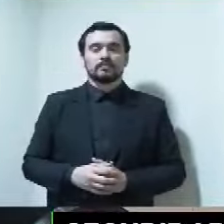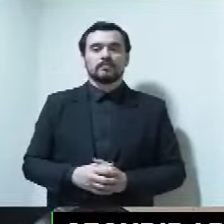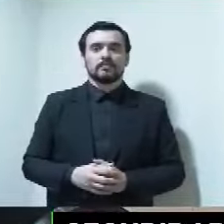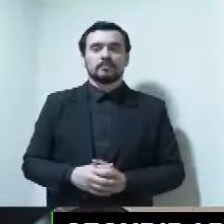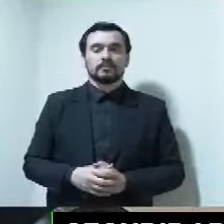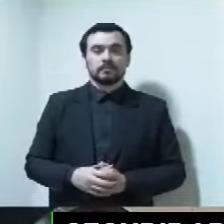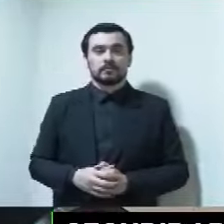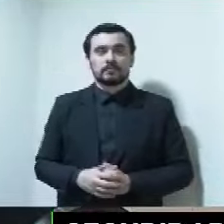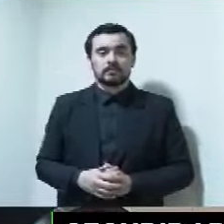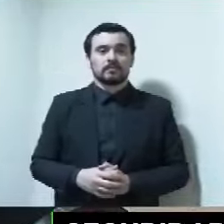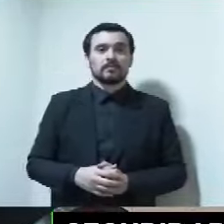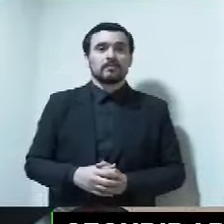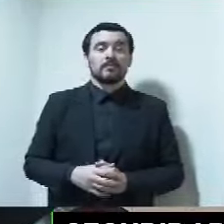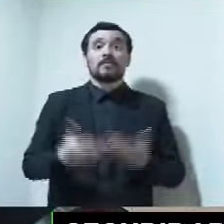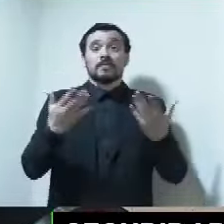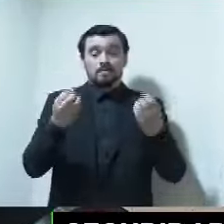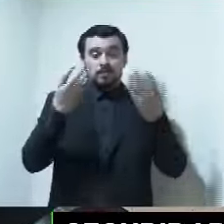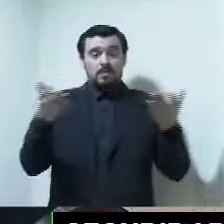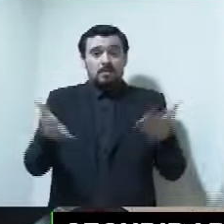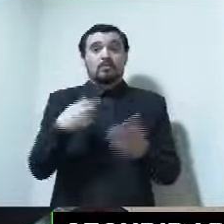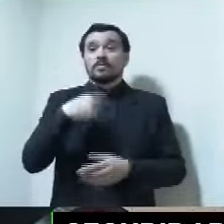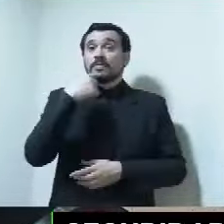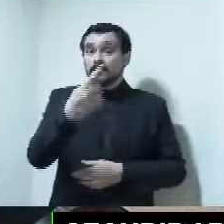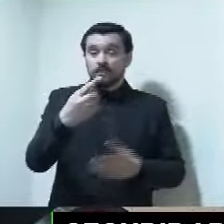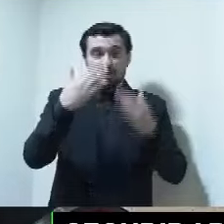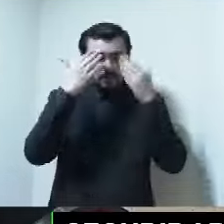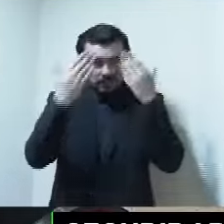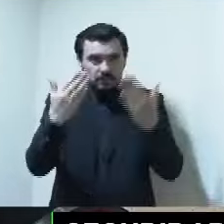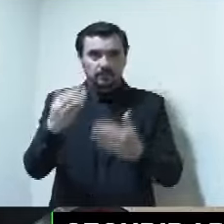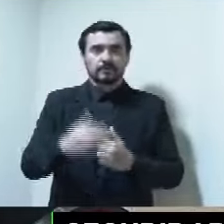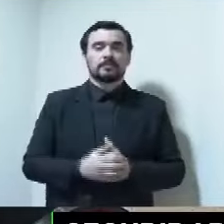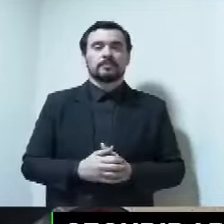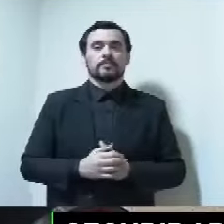Frente a este Congreso, le decimos gracias y le aplaudimos.